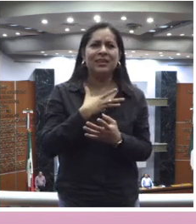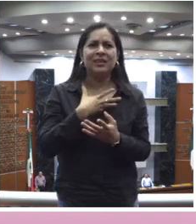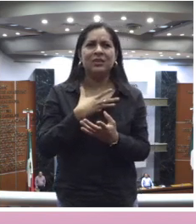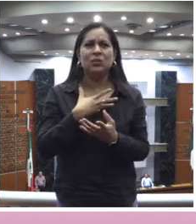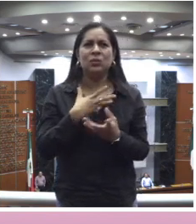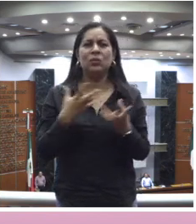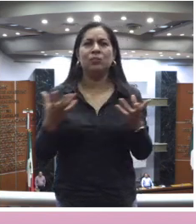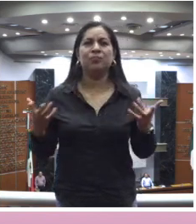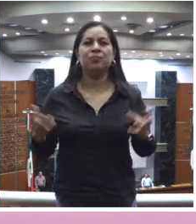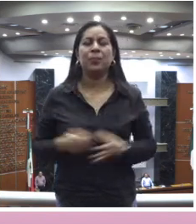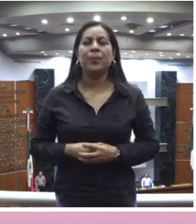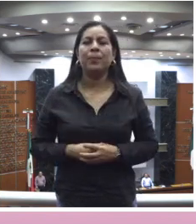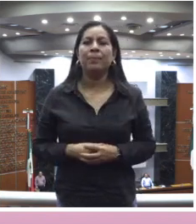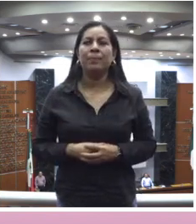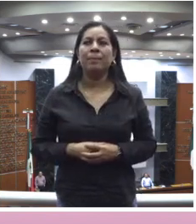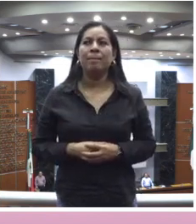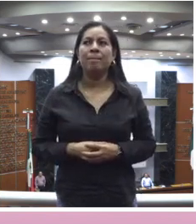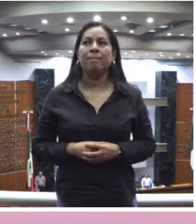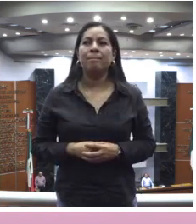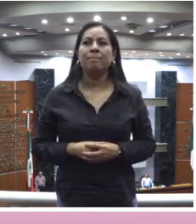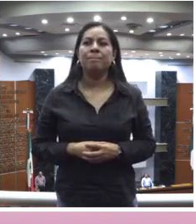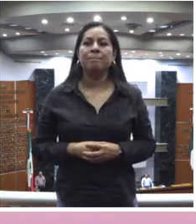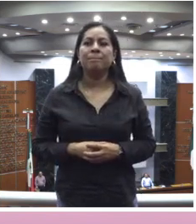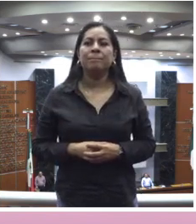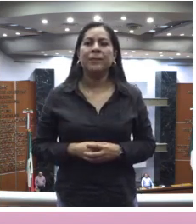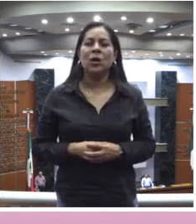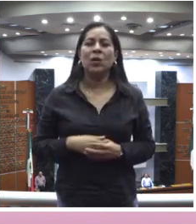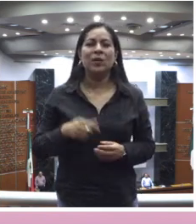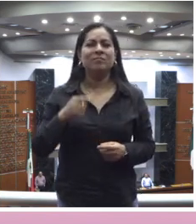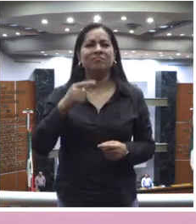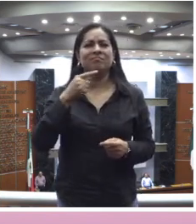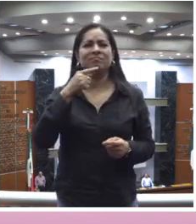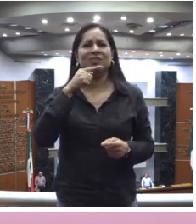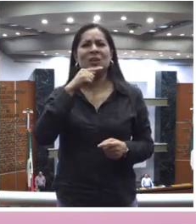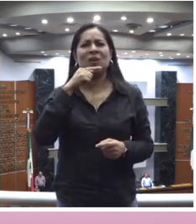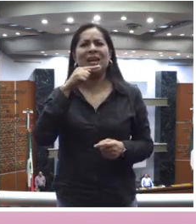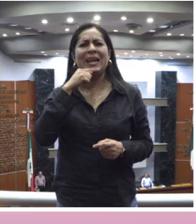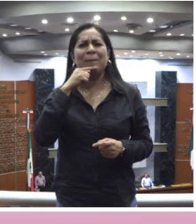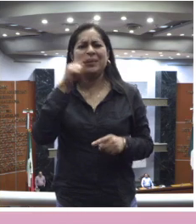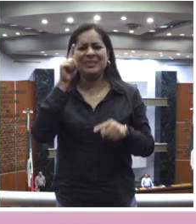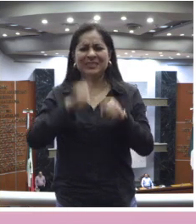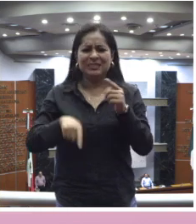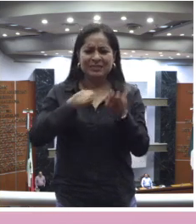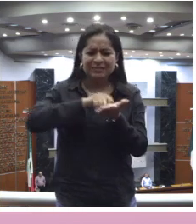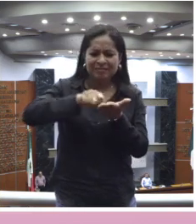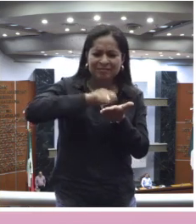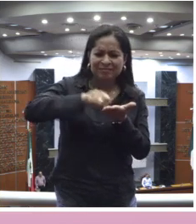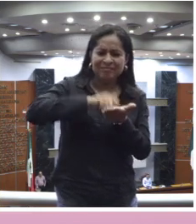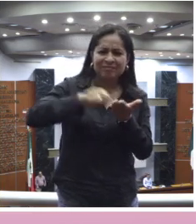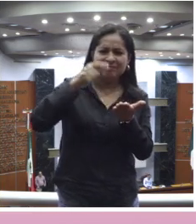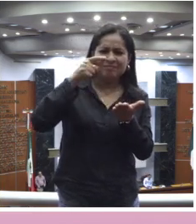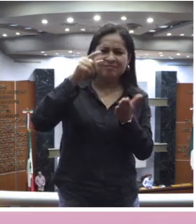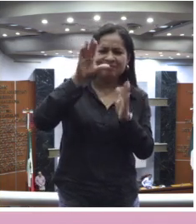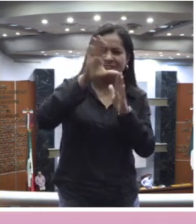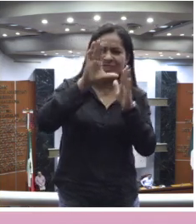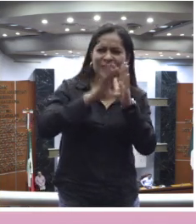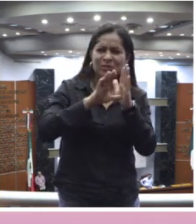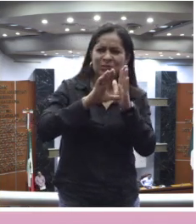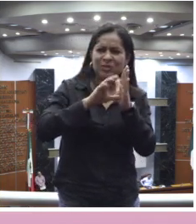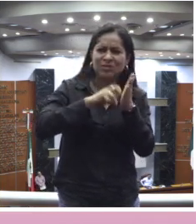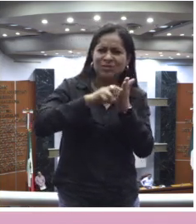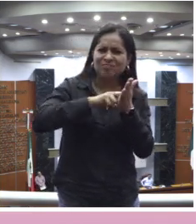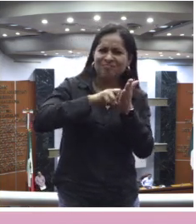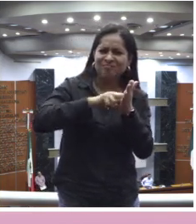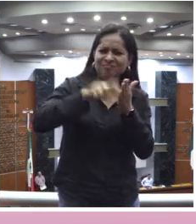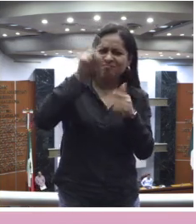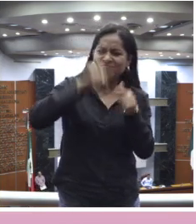tomando un lápiz y borrando partes de nuestra Constitución política,